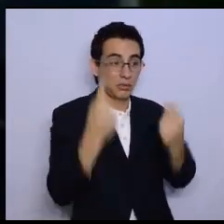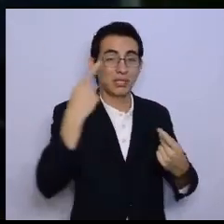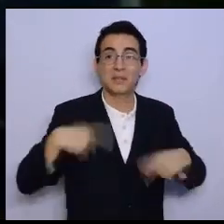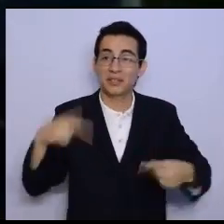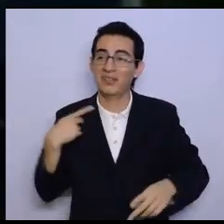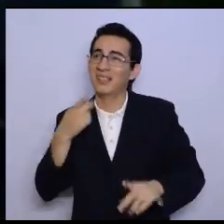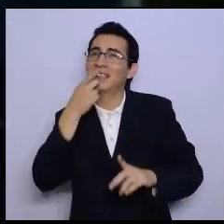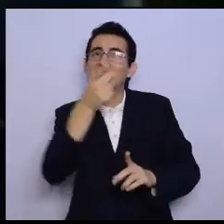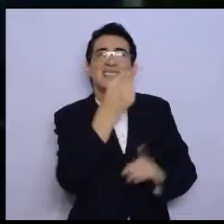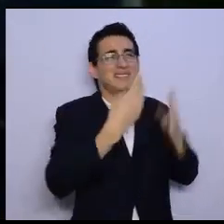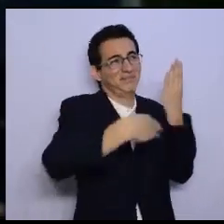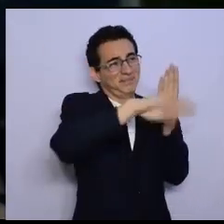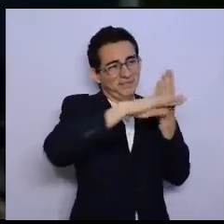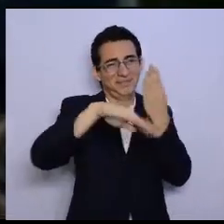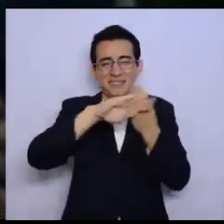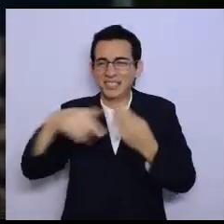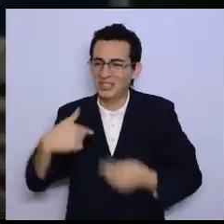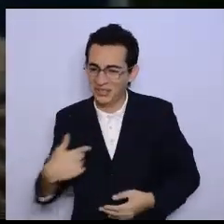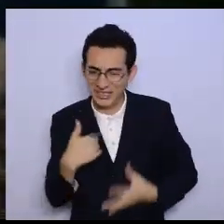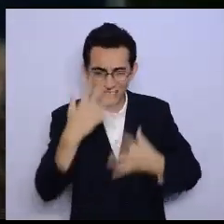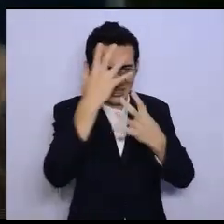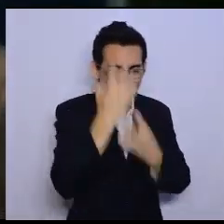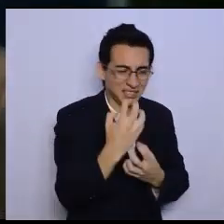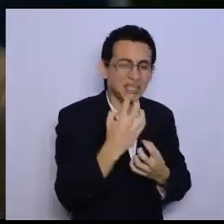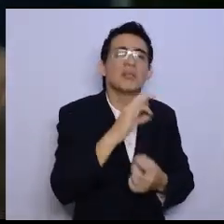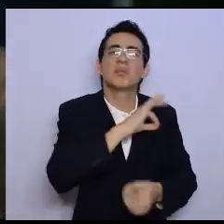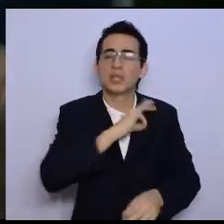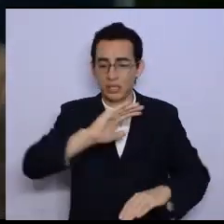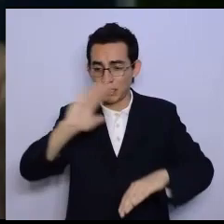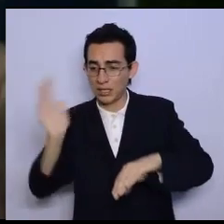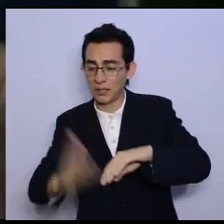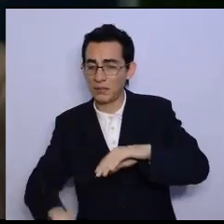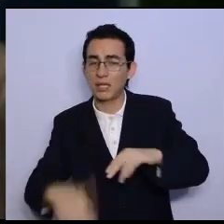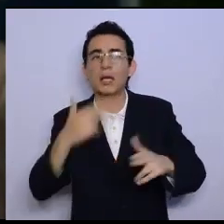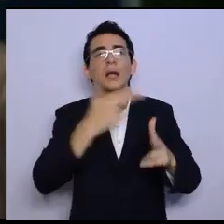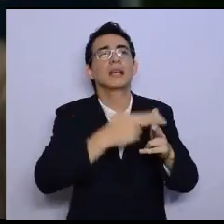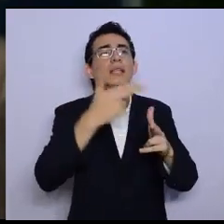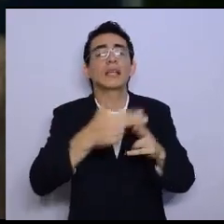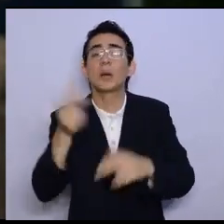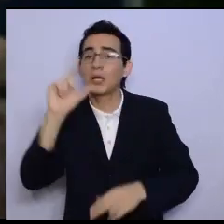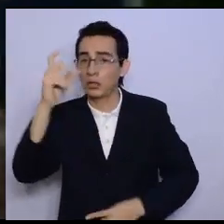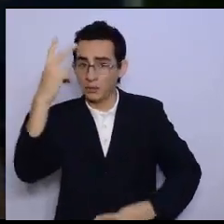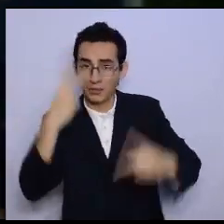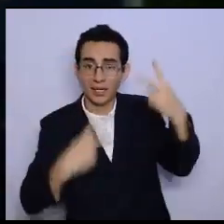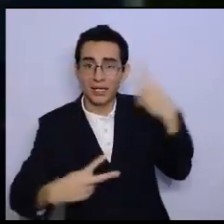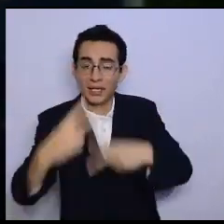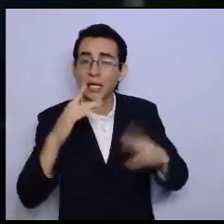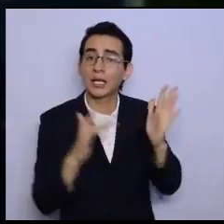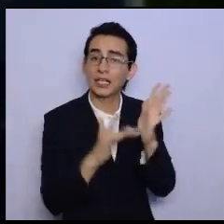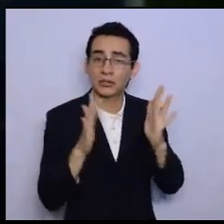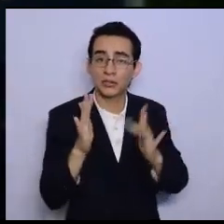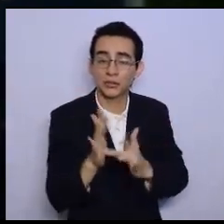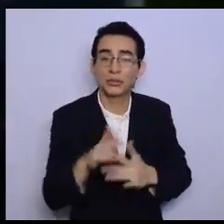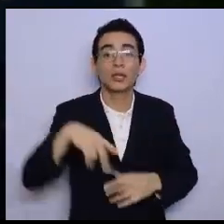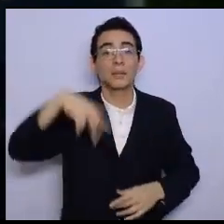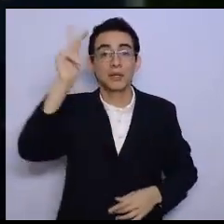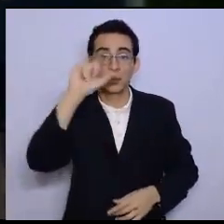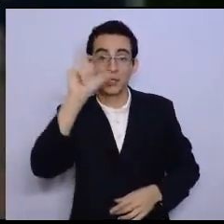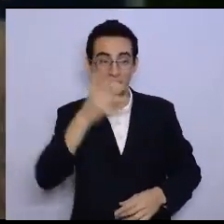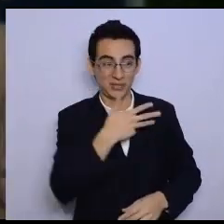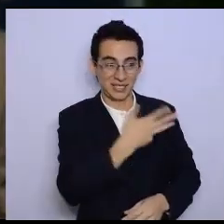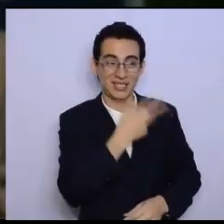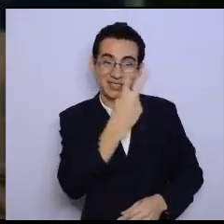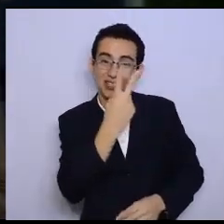pesadilla por las aflicciones, terminará cuando mueras o cuando venga Jesús. Pero mientras se dé cualquiera de estos dos